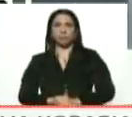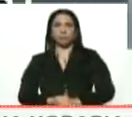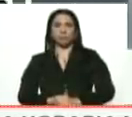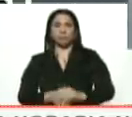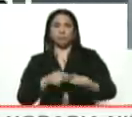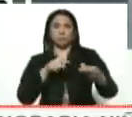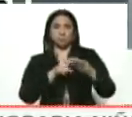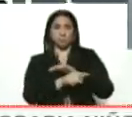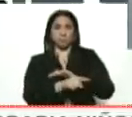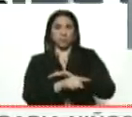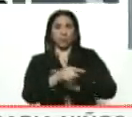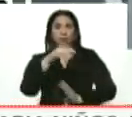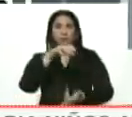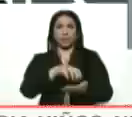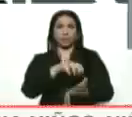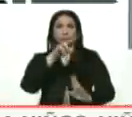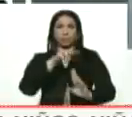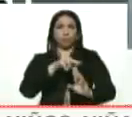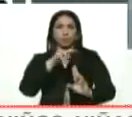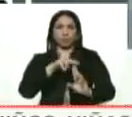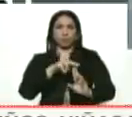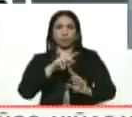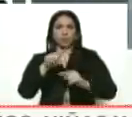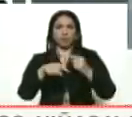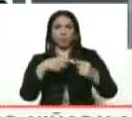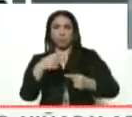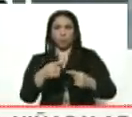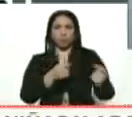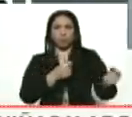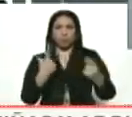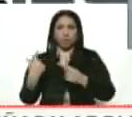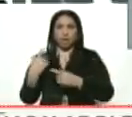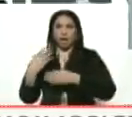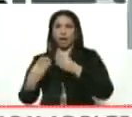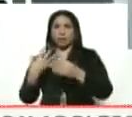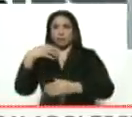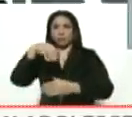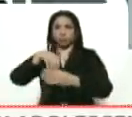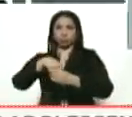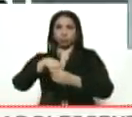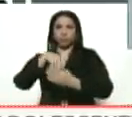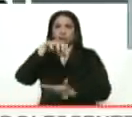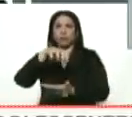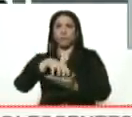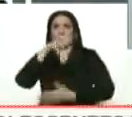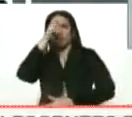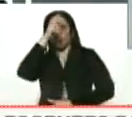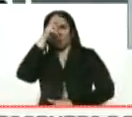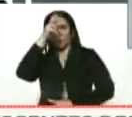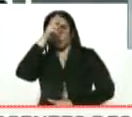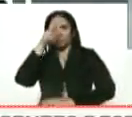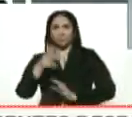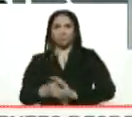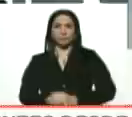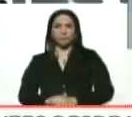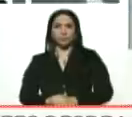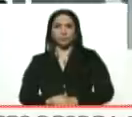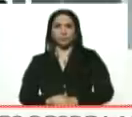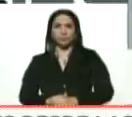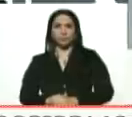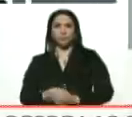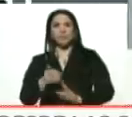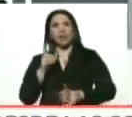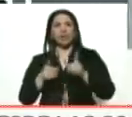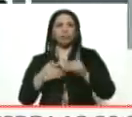estado Táchira. Luego es trasladada a cumplir la cuarentena en el estado Falcón y presentó